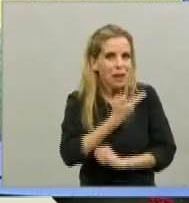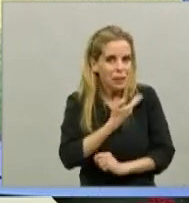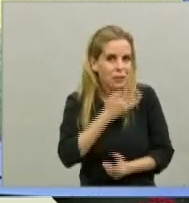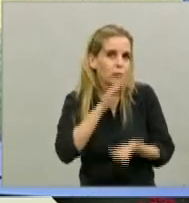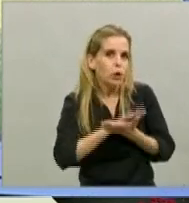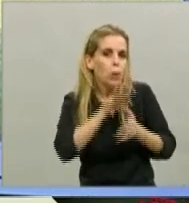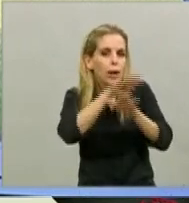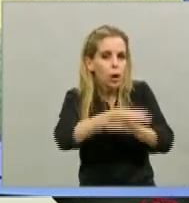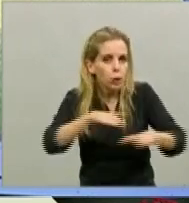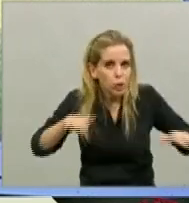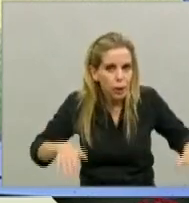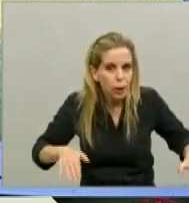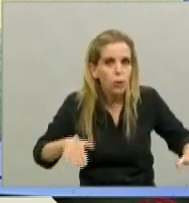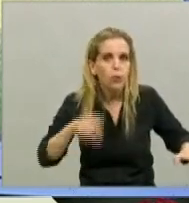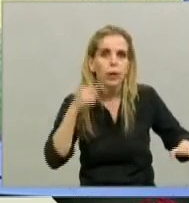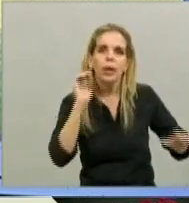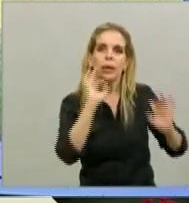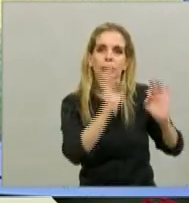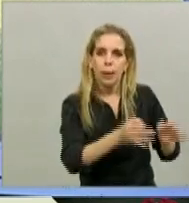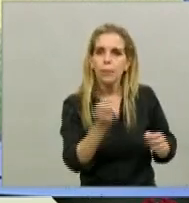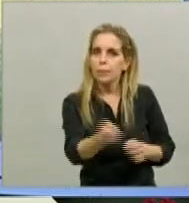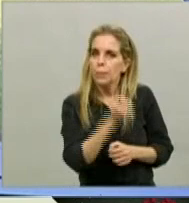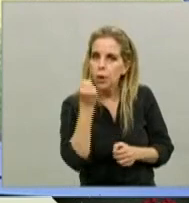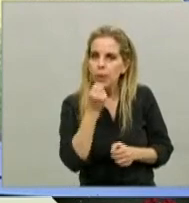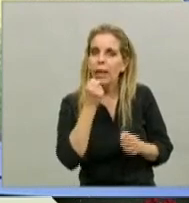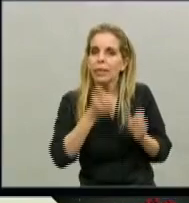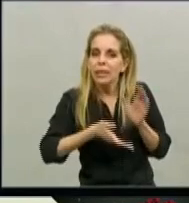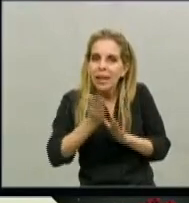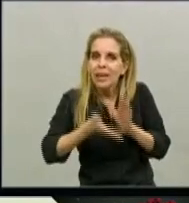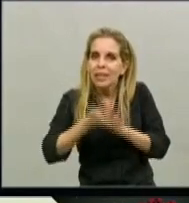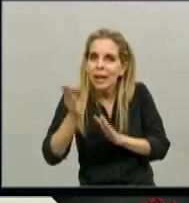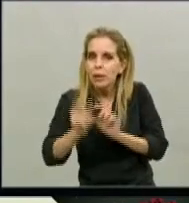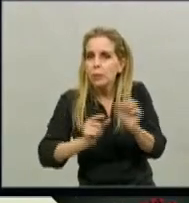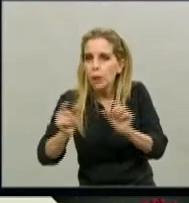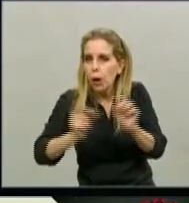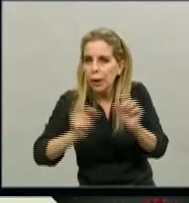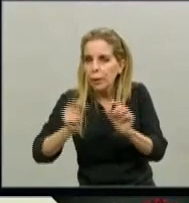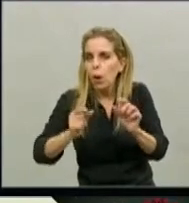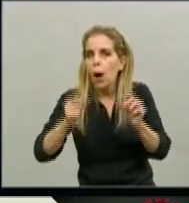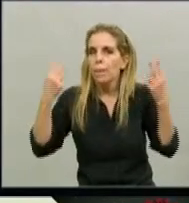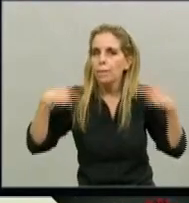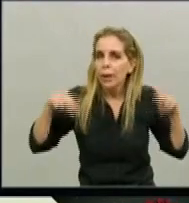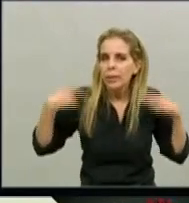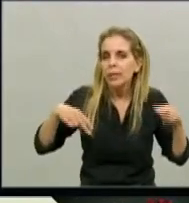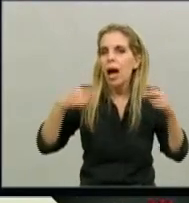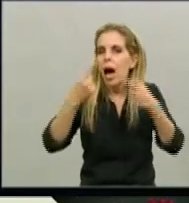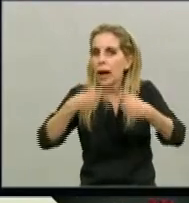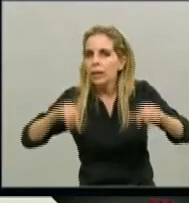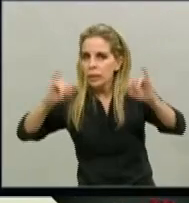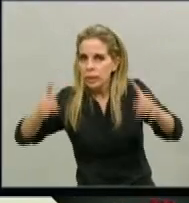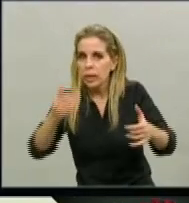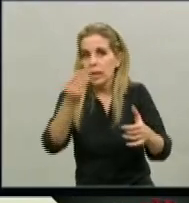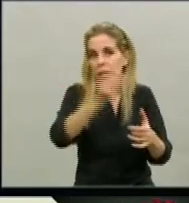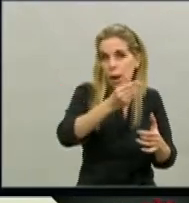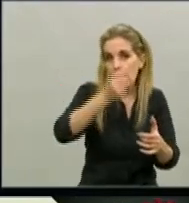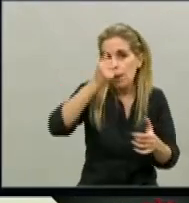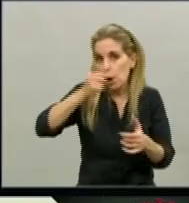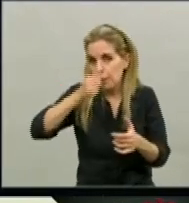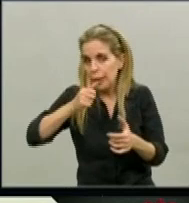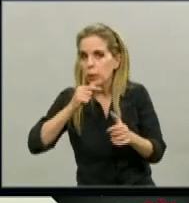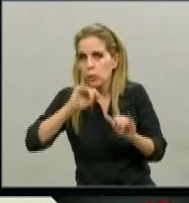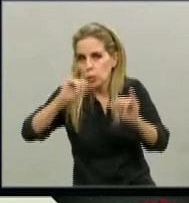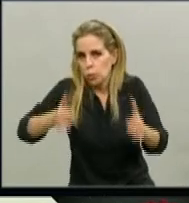atendiendo a su salud integral el que puedan salir los fines de semana. Es al aire libre, o sea, con menor riesgo de contagio, siempre al aire libre. Y la